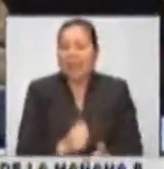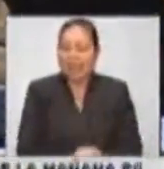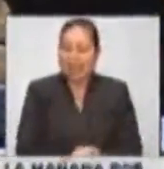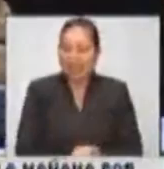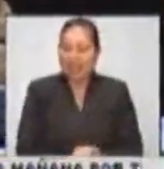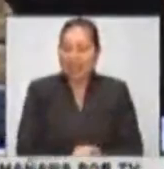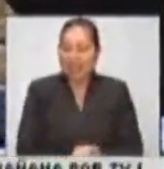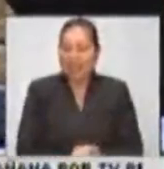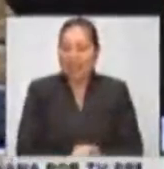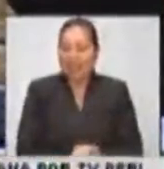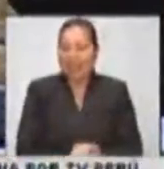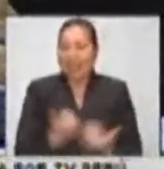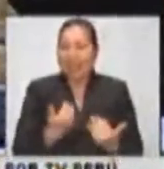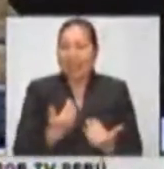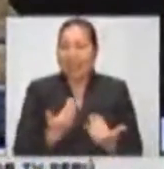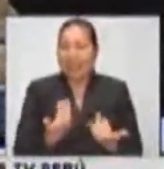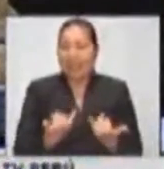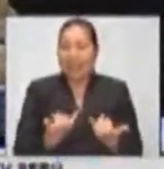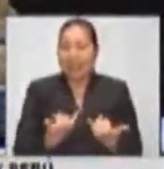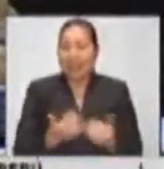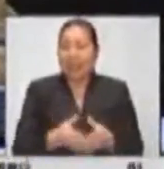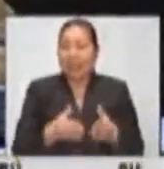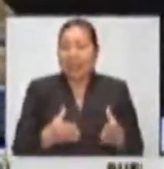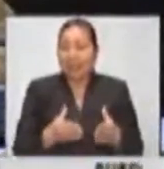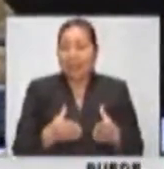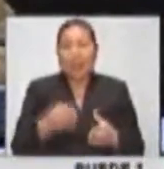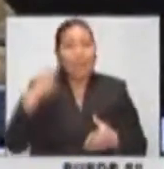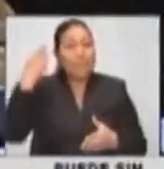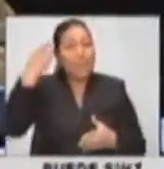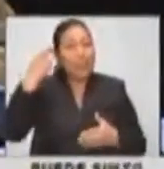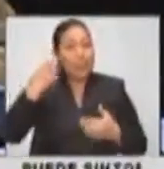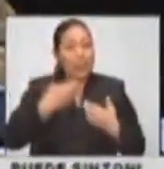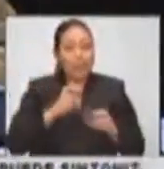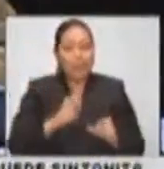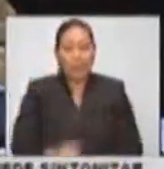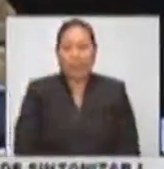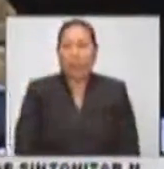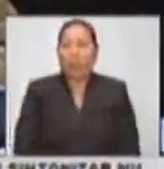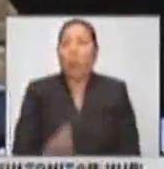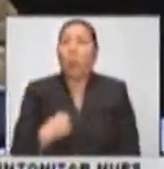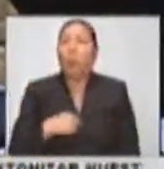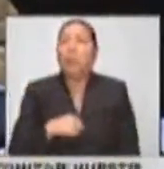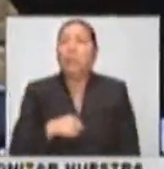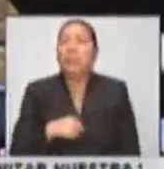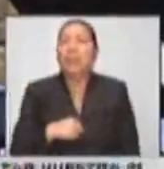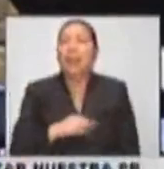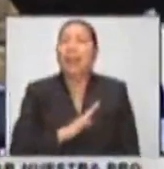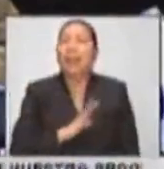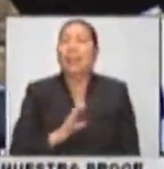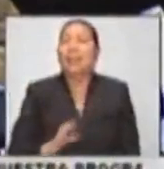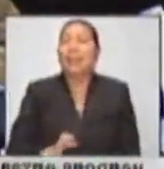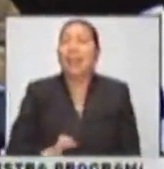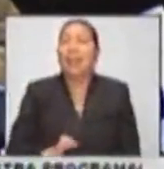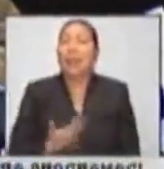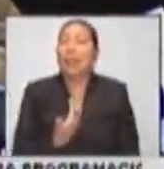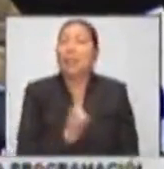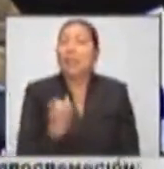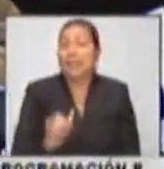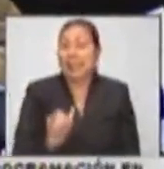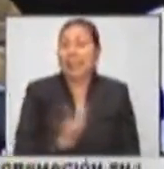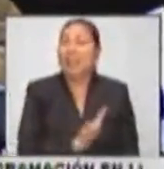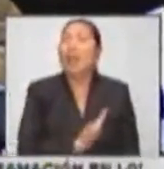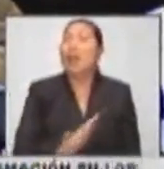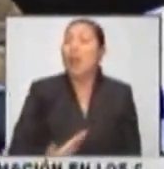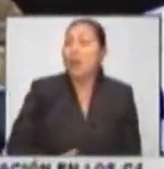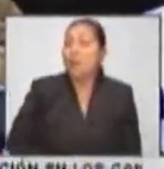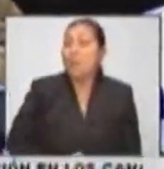interés desde el lado grande de las políticas públicas, que se refieren a nuestras políticas de Estado y políticas de gobierno, como